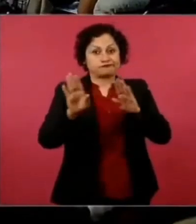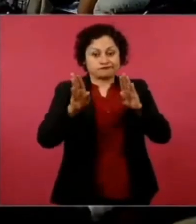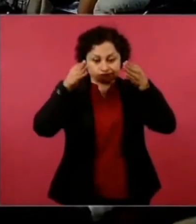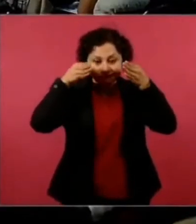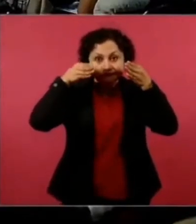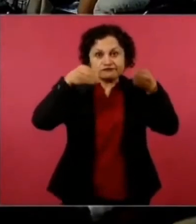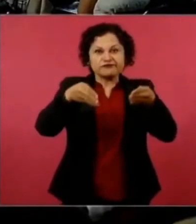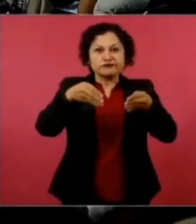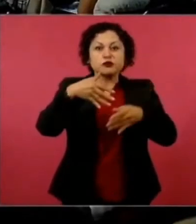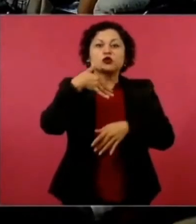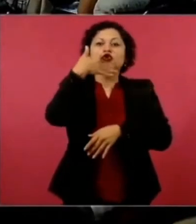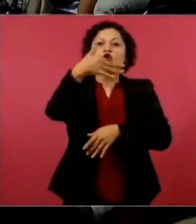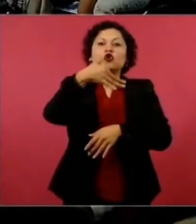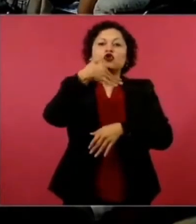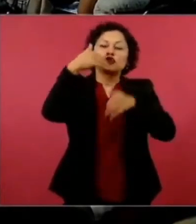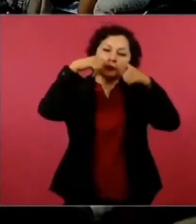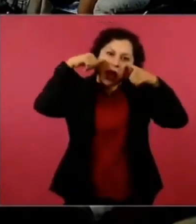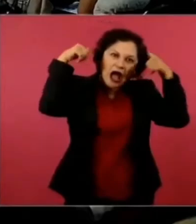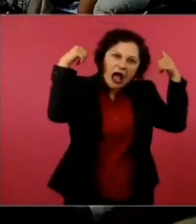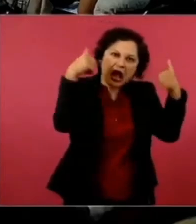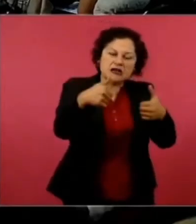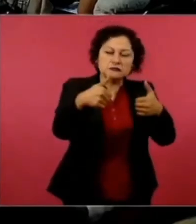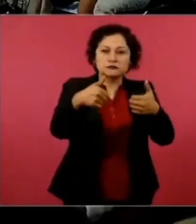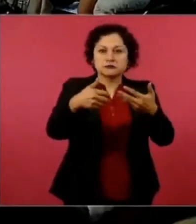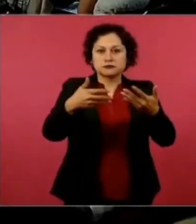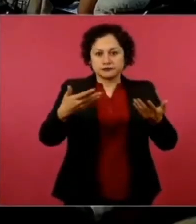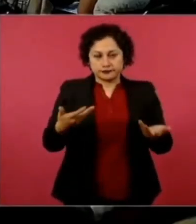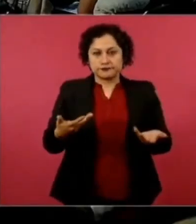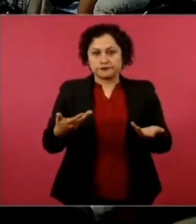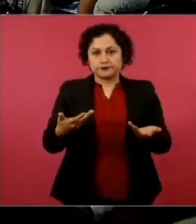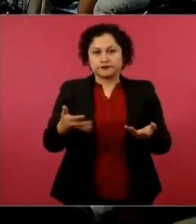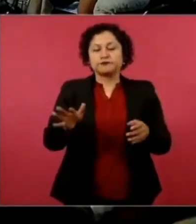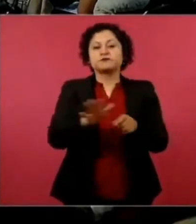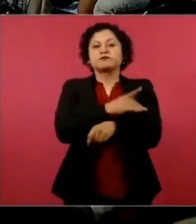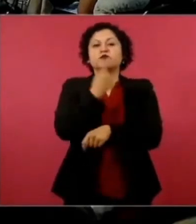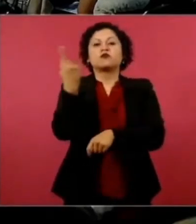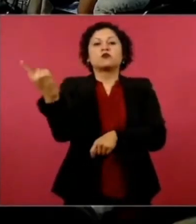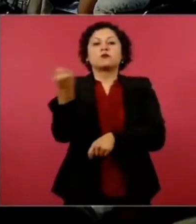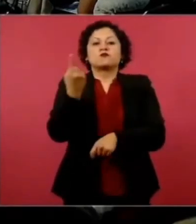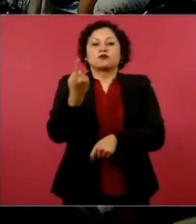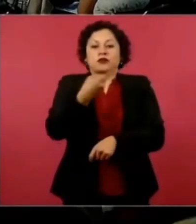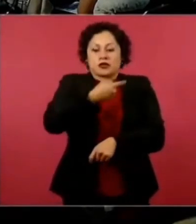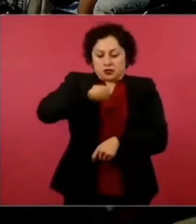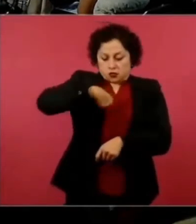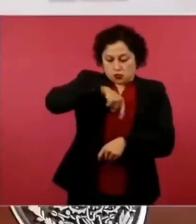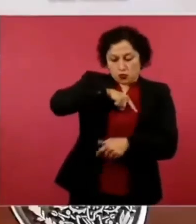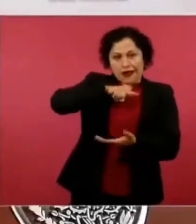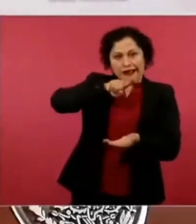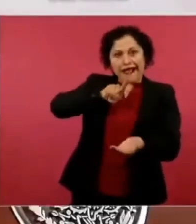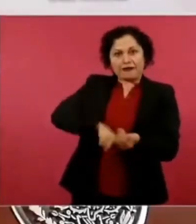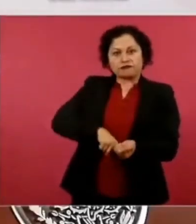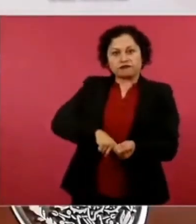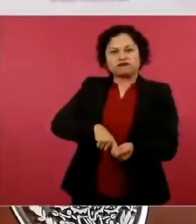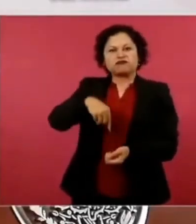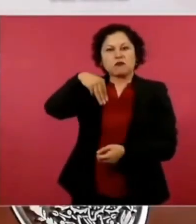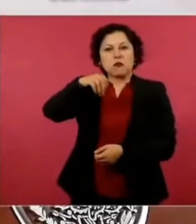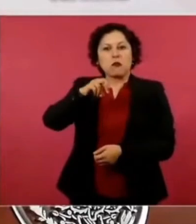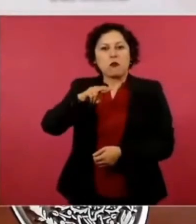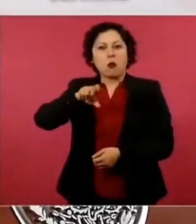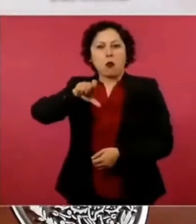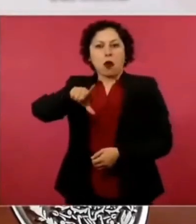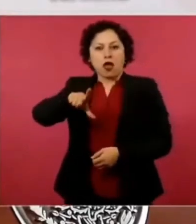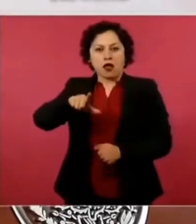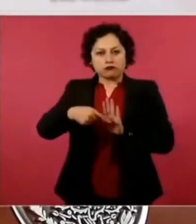Y no solo por razones de índole moral, que es importantísimo. Imagínense